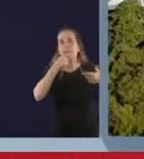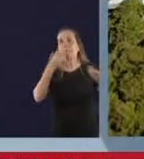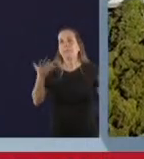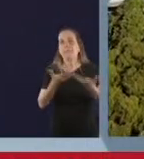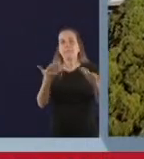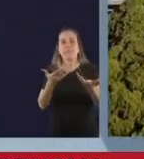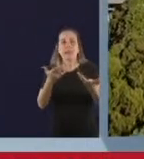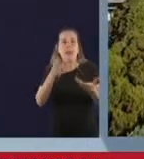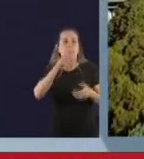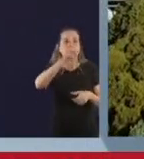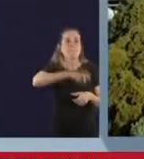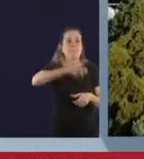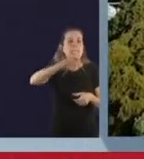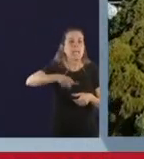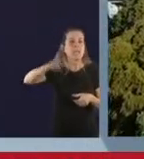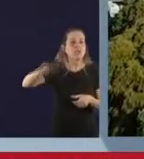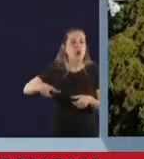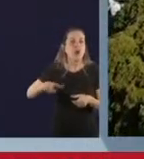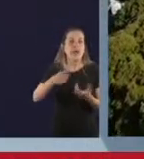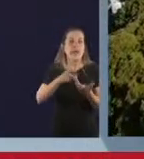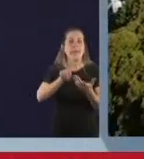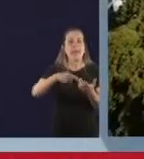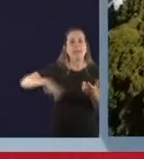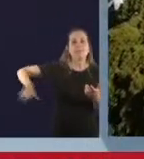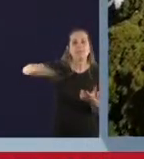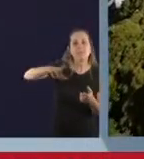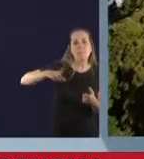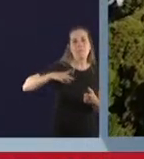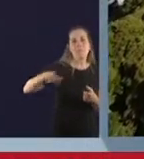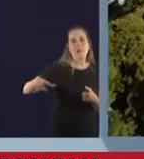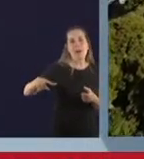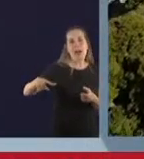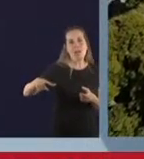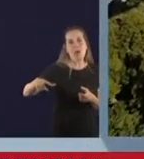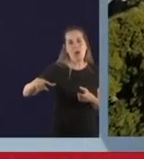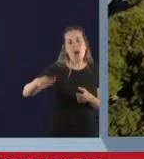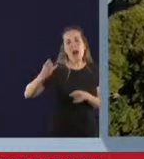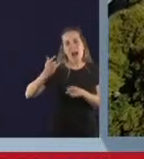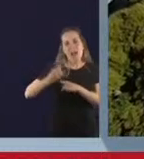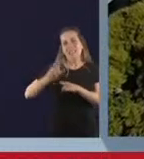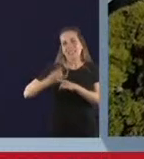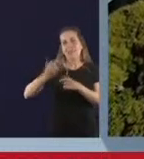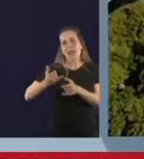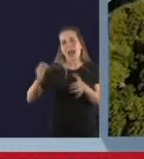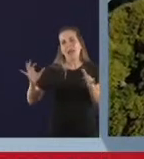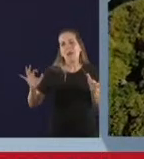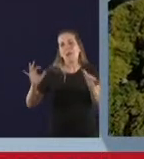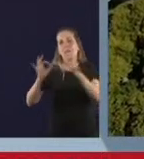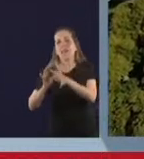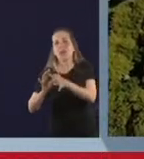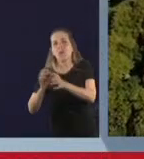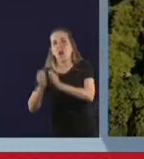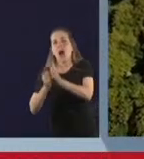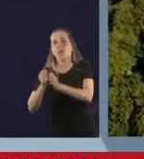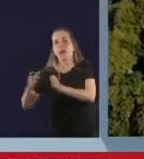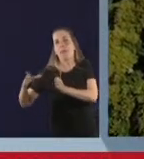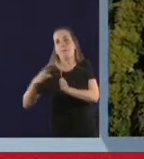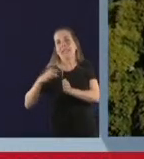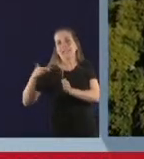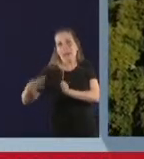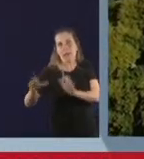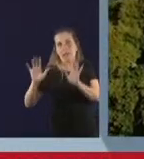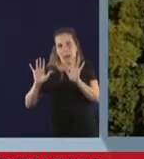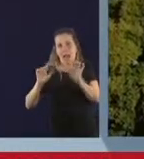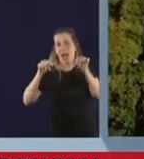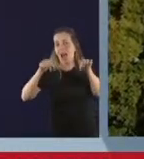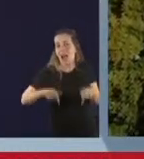a colaborar a gente que venga del sector privado porque siempre tenés alguna vinculación con eh algo ajeno al gobierno Así que entendemos que